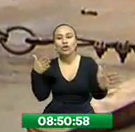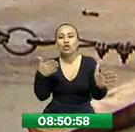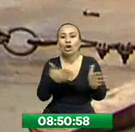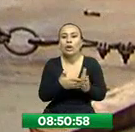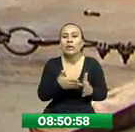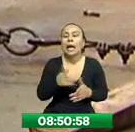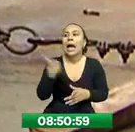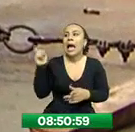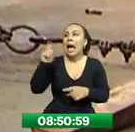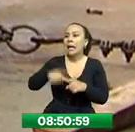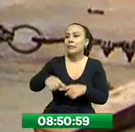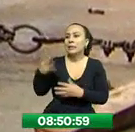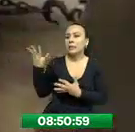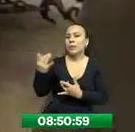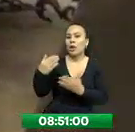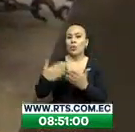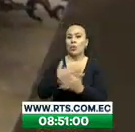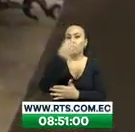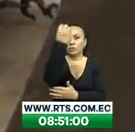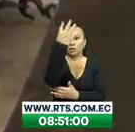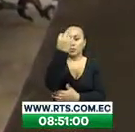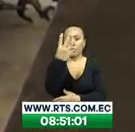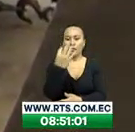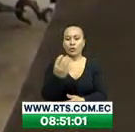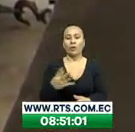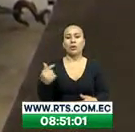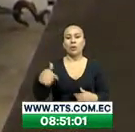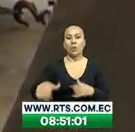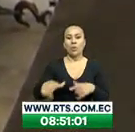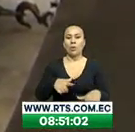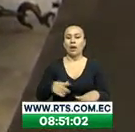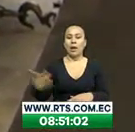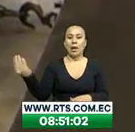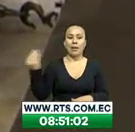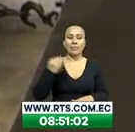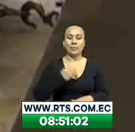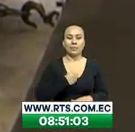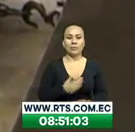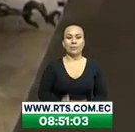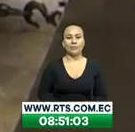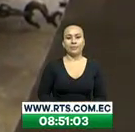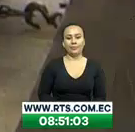que instalen semáforos en ese lugar, informó Charlie Pizá.